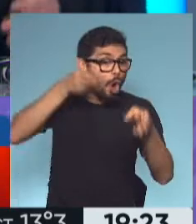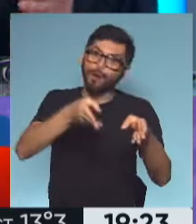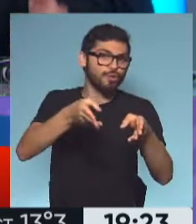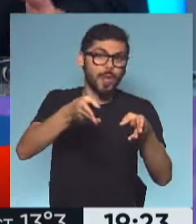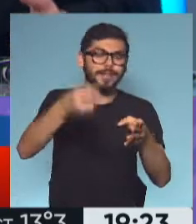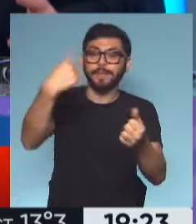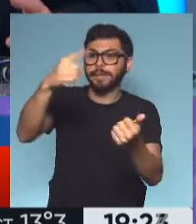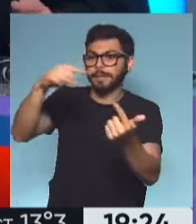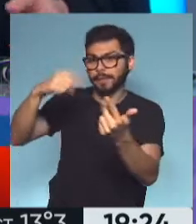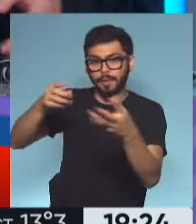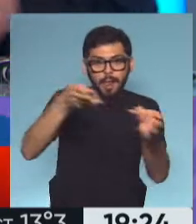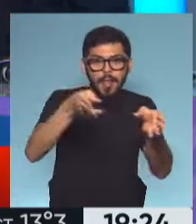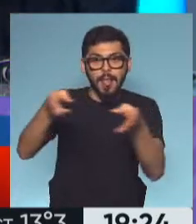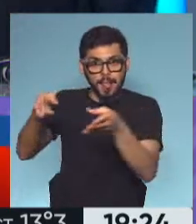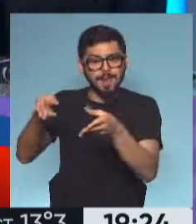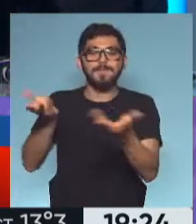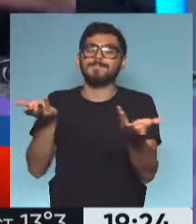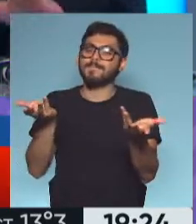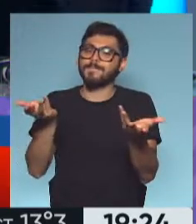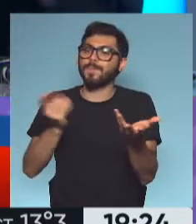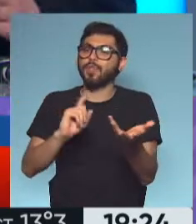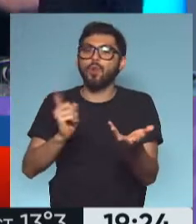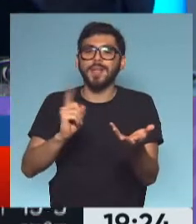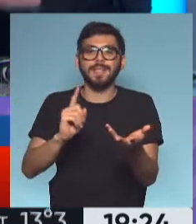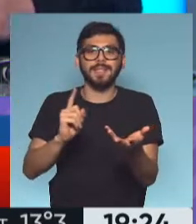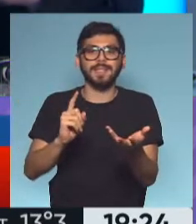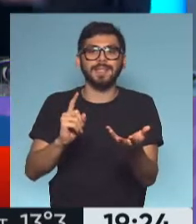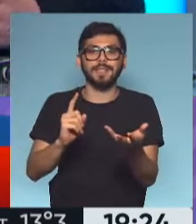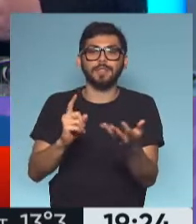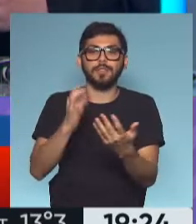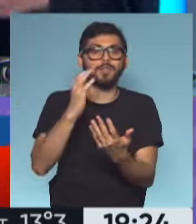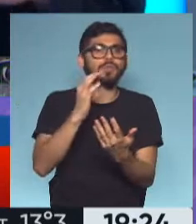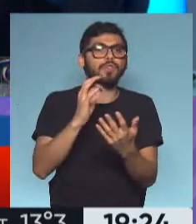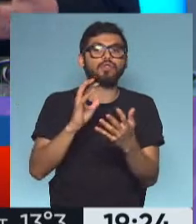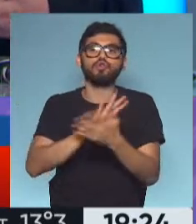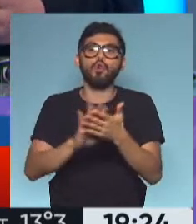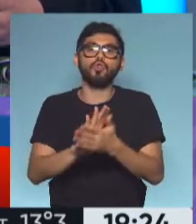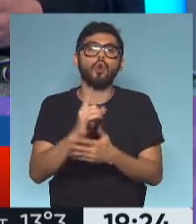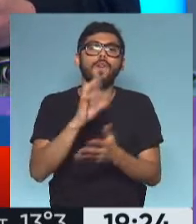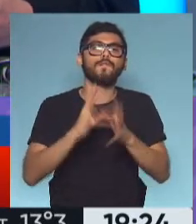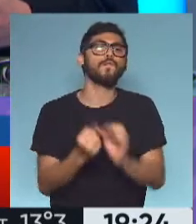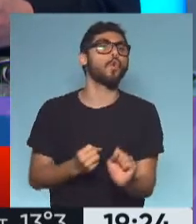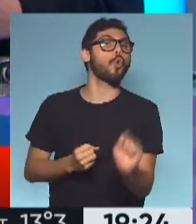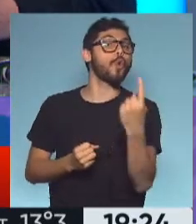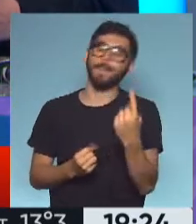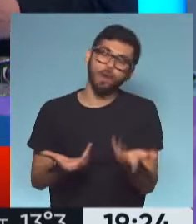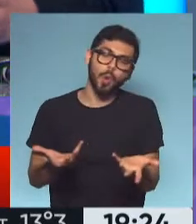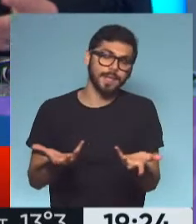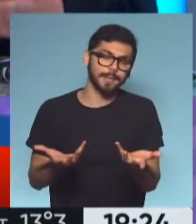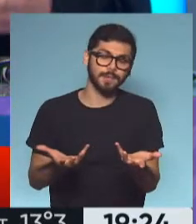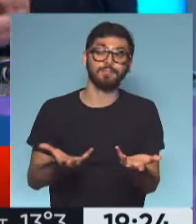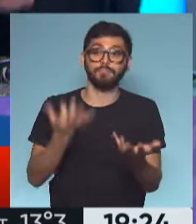cuenta para que la inflación baje y no hay ni de cerca una receta única. Y en ese sentido, el presidente Alberto Fernández ayer